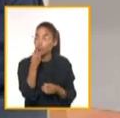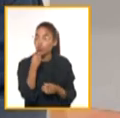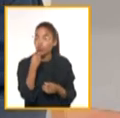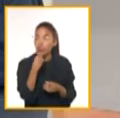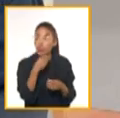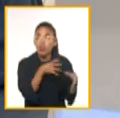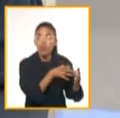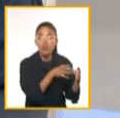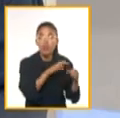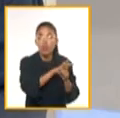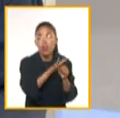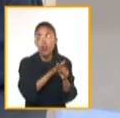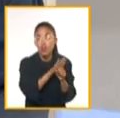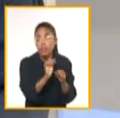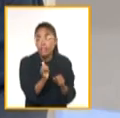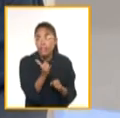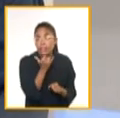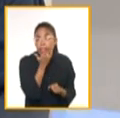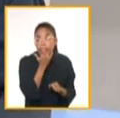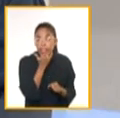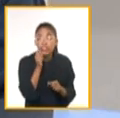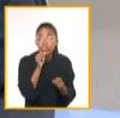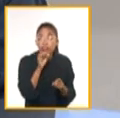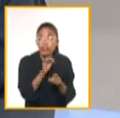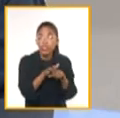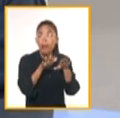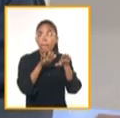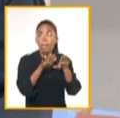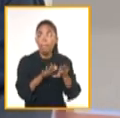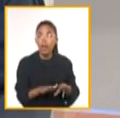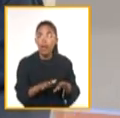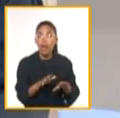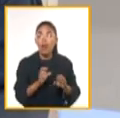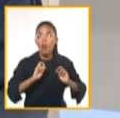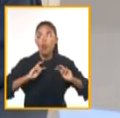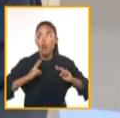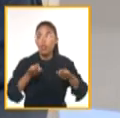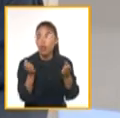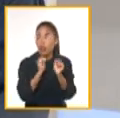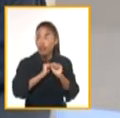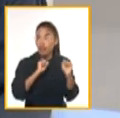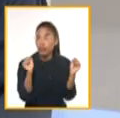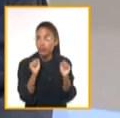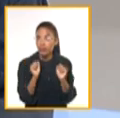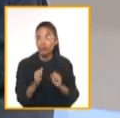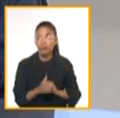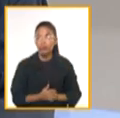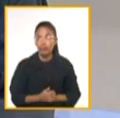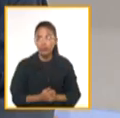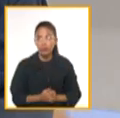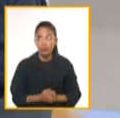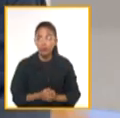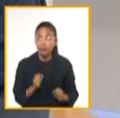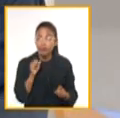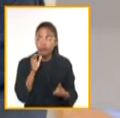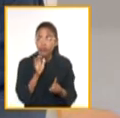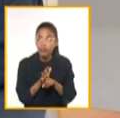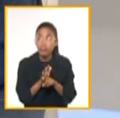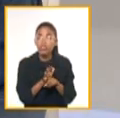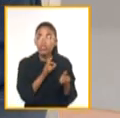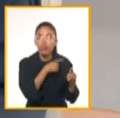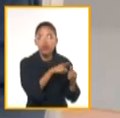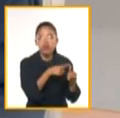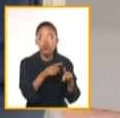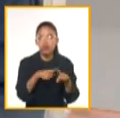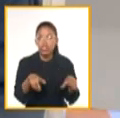Jaruco. Y estas unidades salen de servicio y colapsa de nuevo el microsistema que teníamos aquí en el occidente. A partir de ahí se desencadenan una serie de eventos